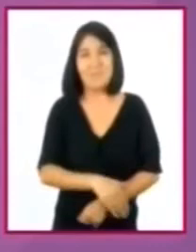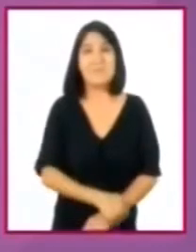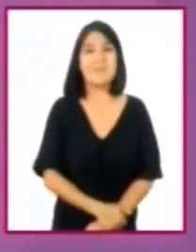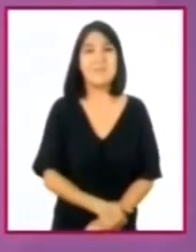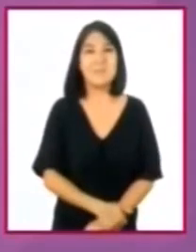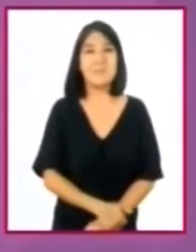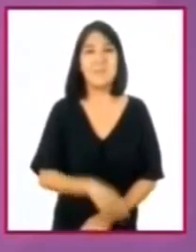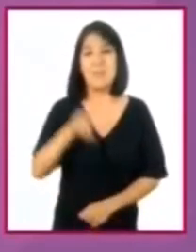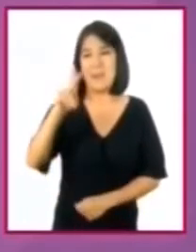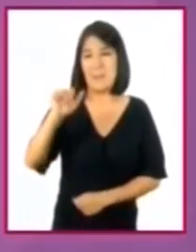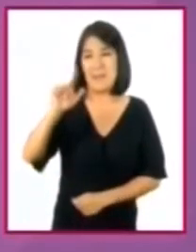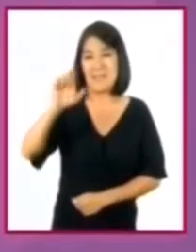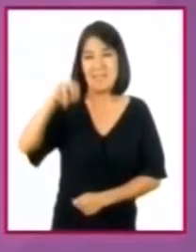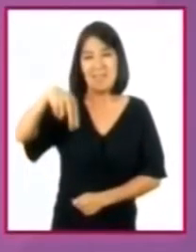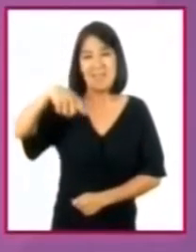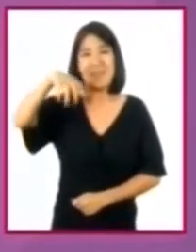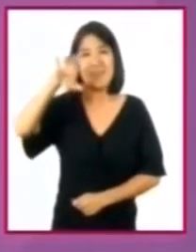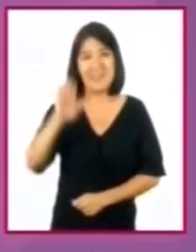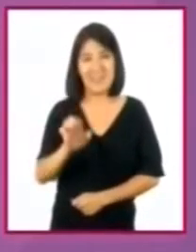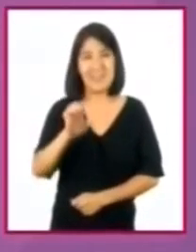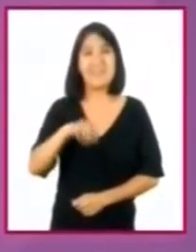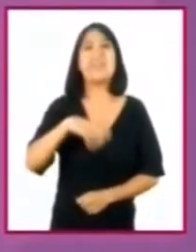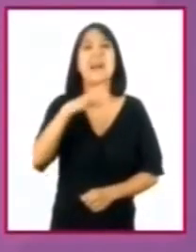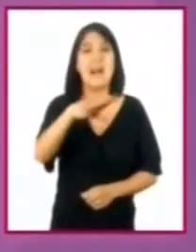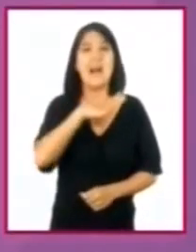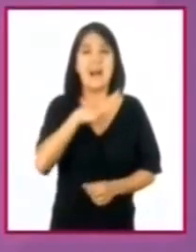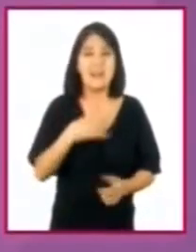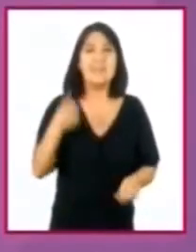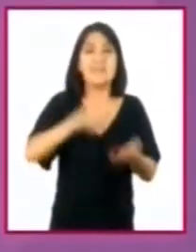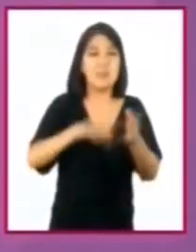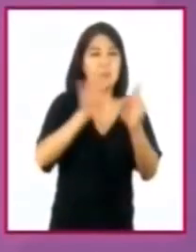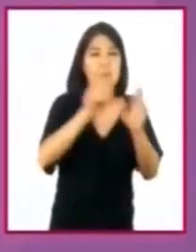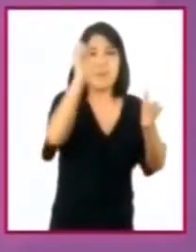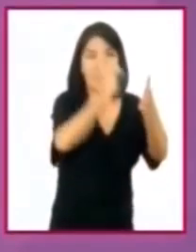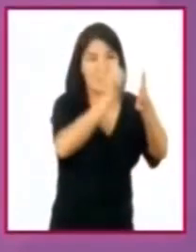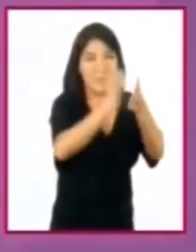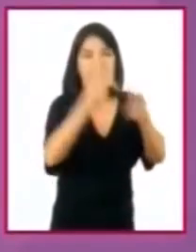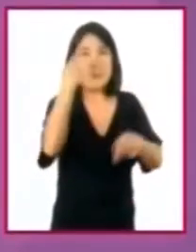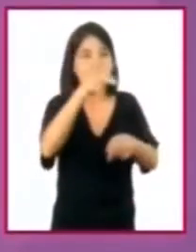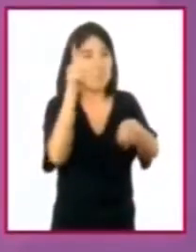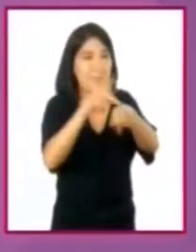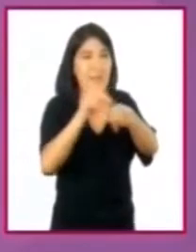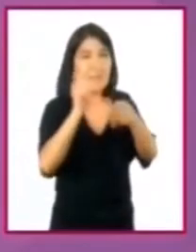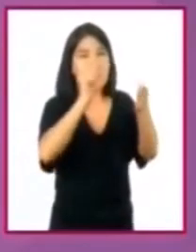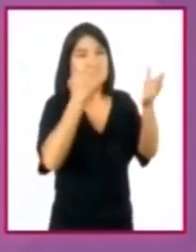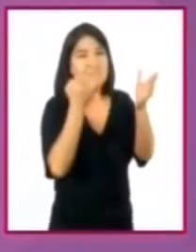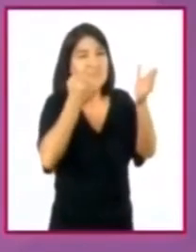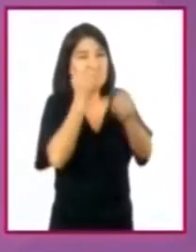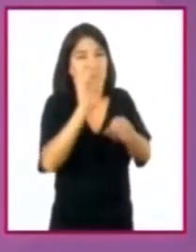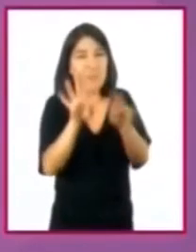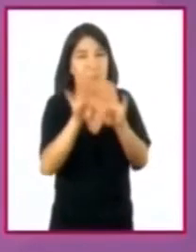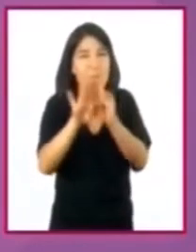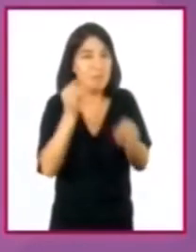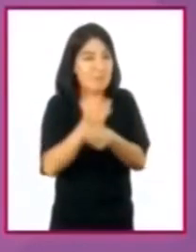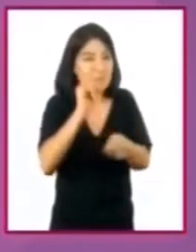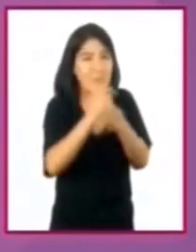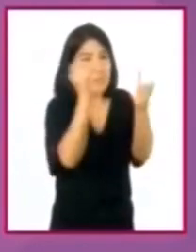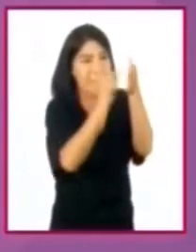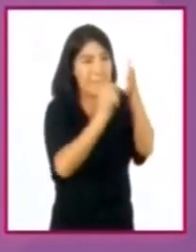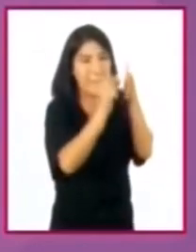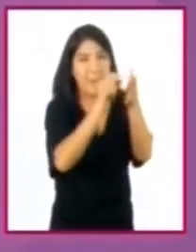En Palenque y Monte Albán hay textos escritos en piedra. Los del área maya cuentan la historia de los gobernantes de las